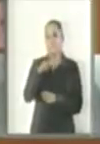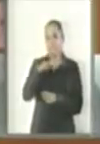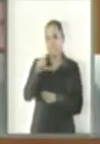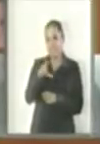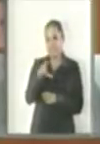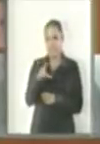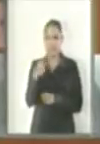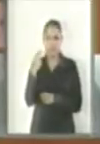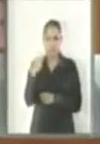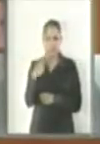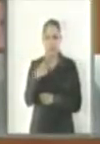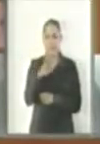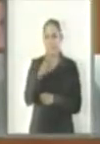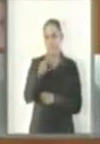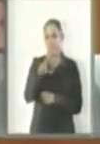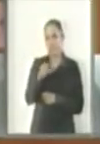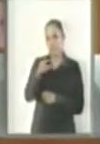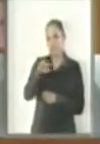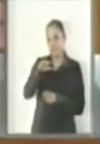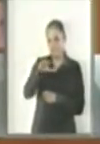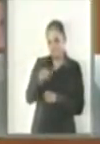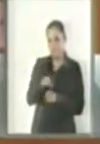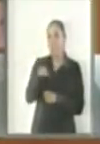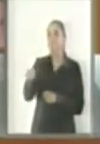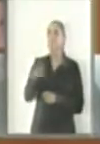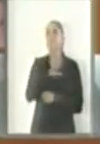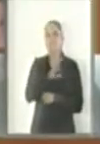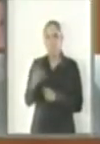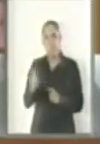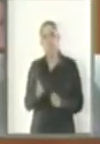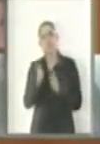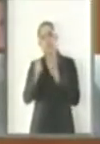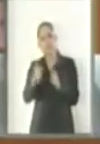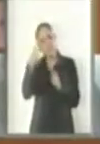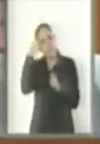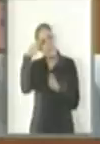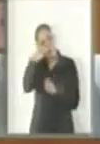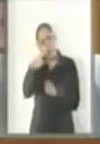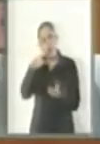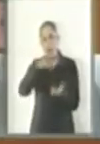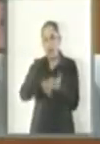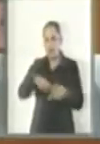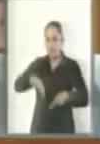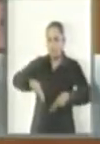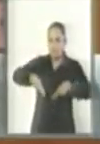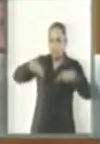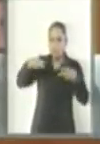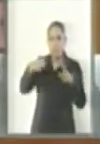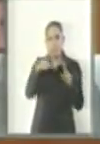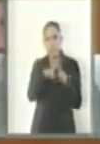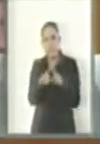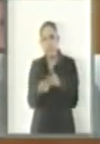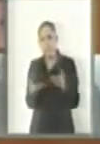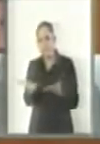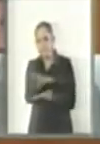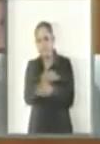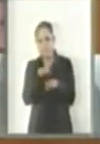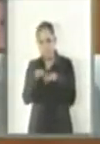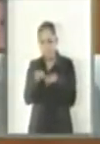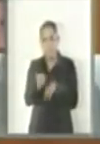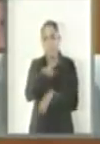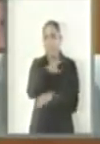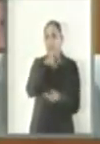llevara a cabo su enajenación a título oneroso. La cadena